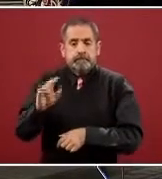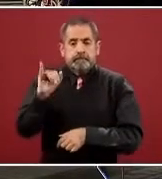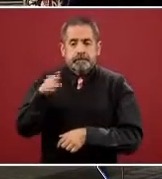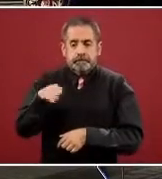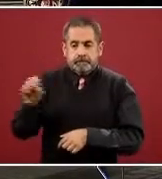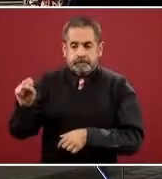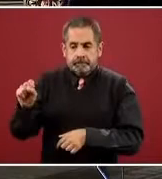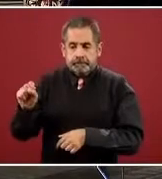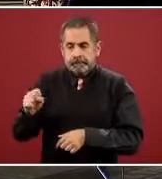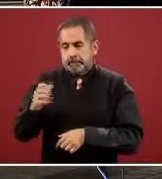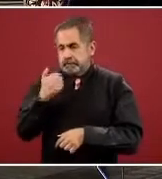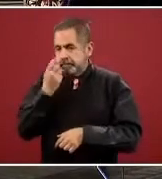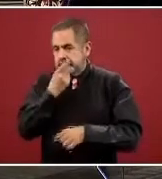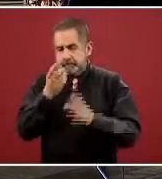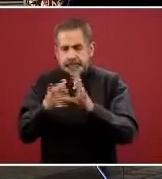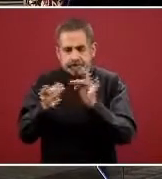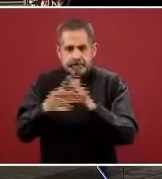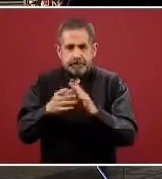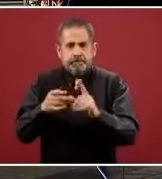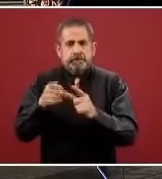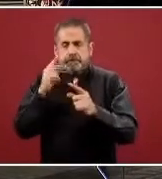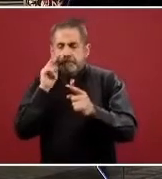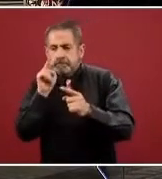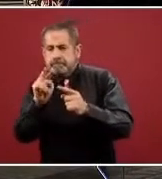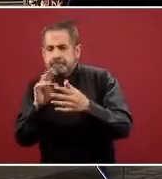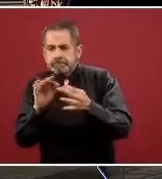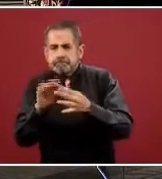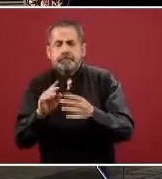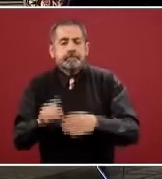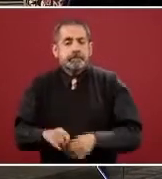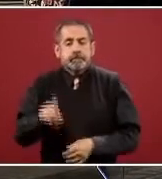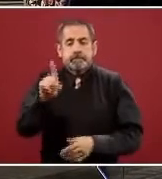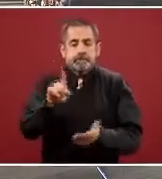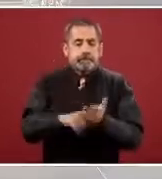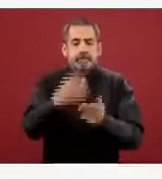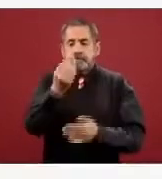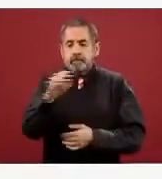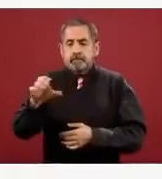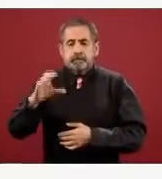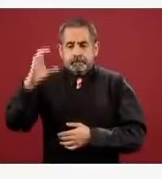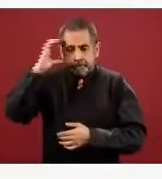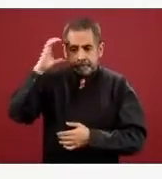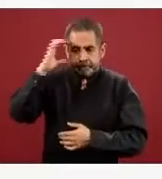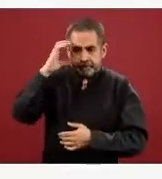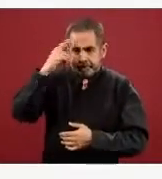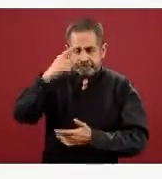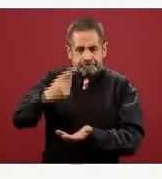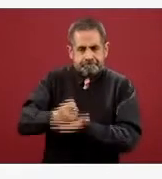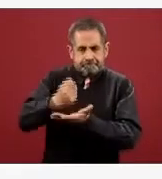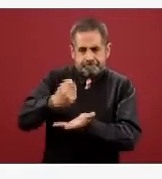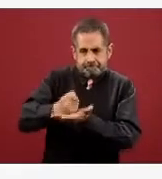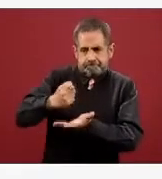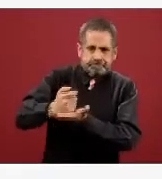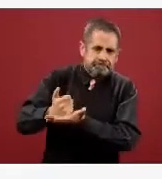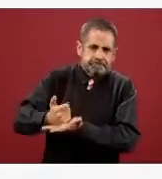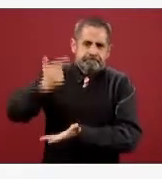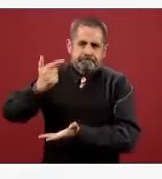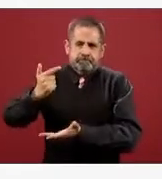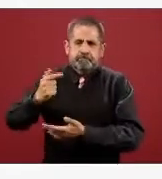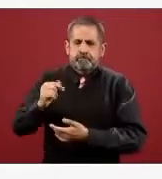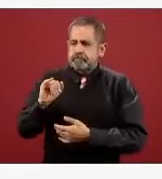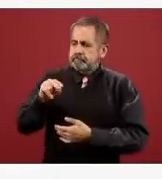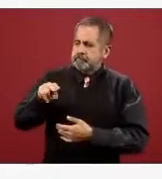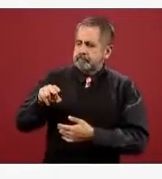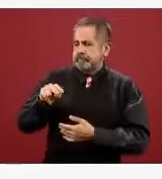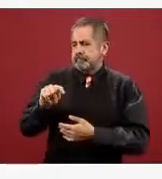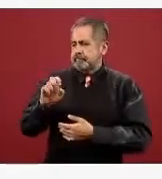y solamente quiero llevarlos al punto de casi 1,900 camas de terapia intensiva. Y en